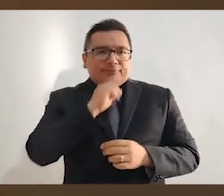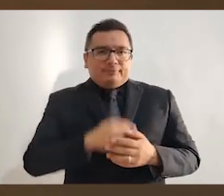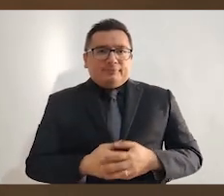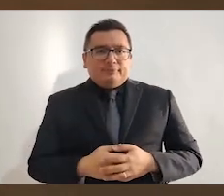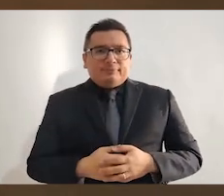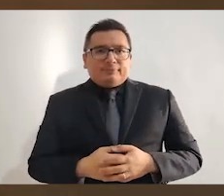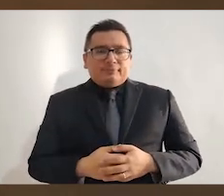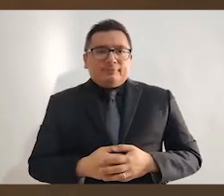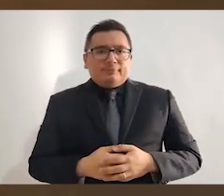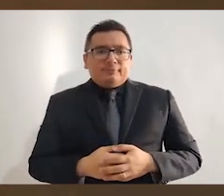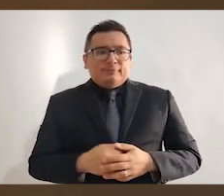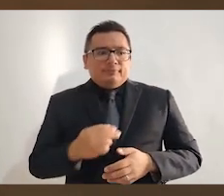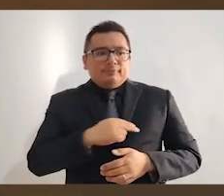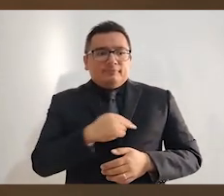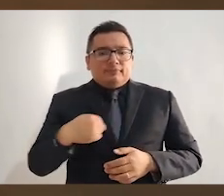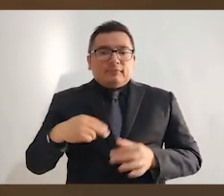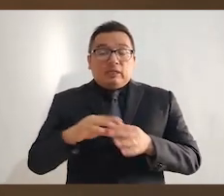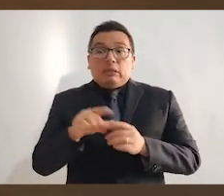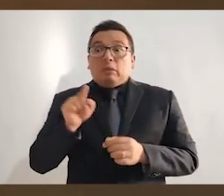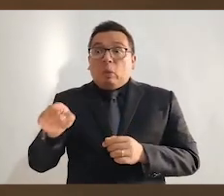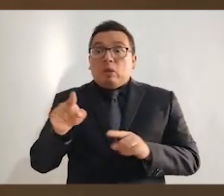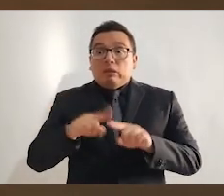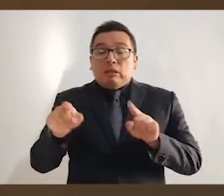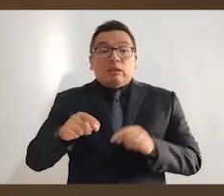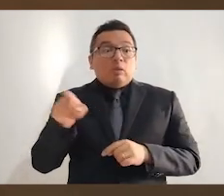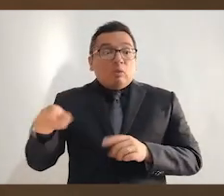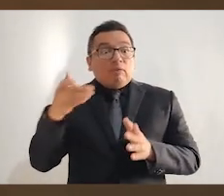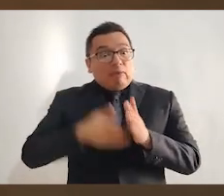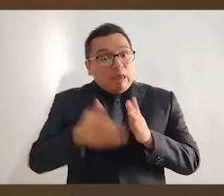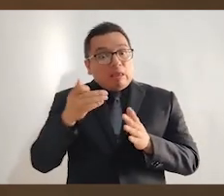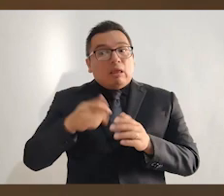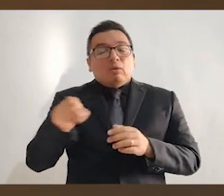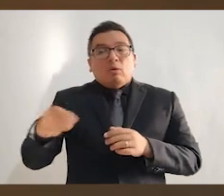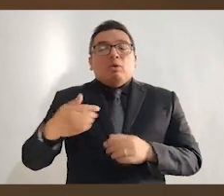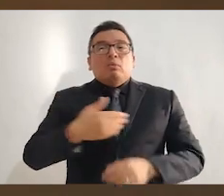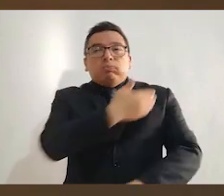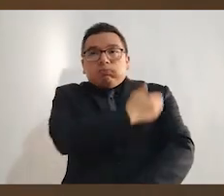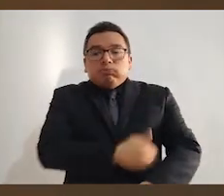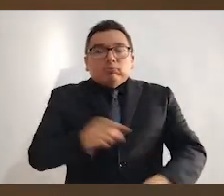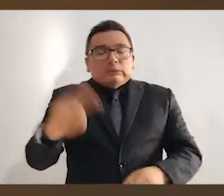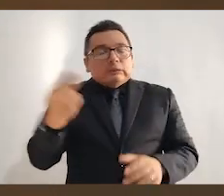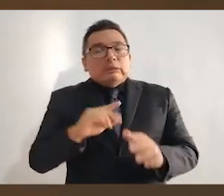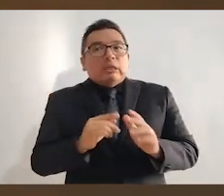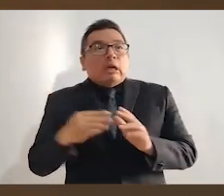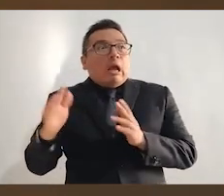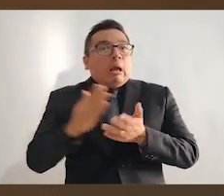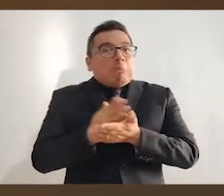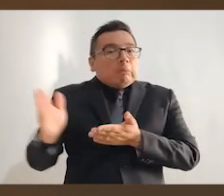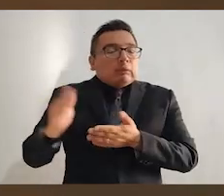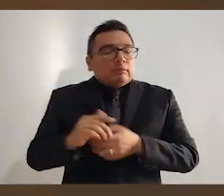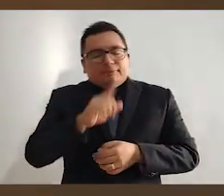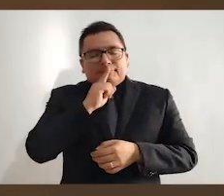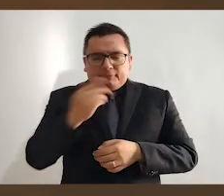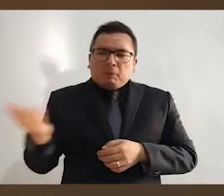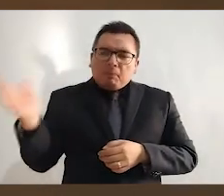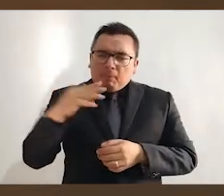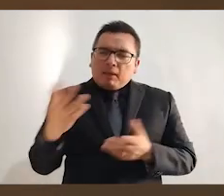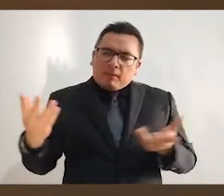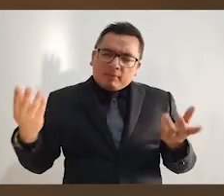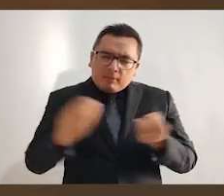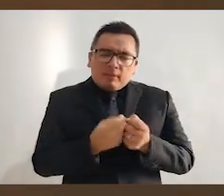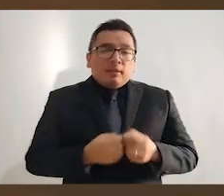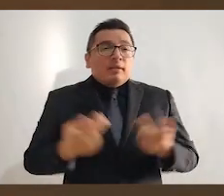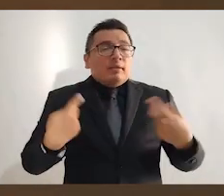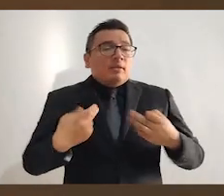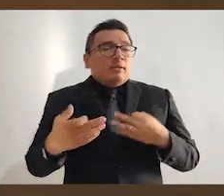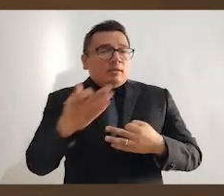estás señalando la diferencia. ¿Sabes qué? Te falta un brazo, escóndete. No, o sea, ven, convive con todas